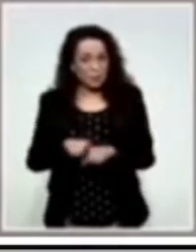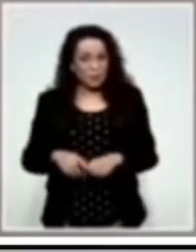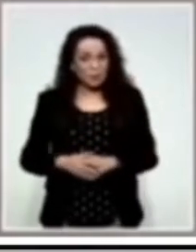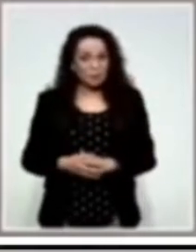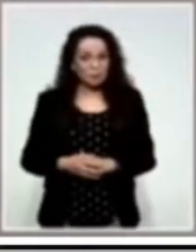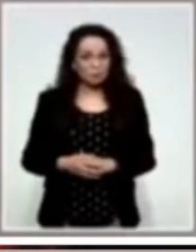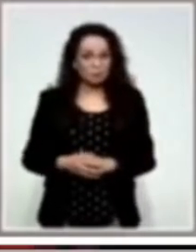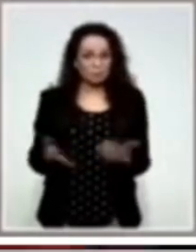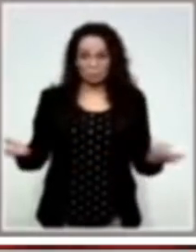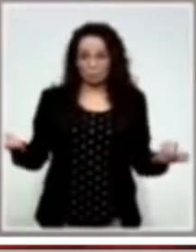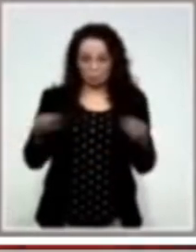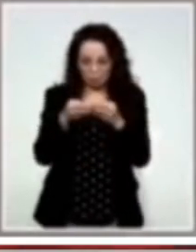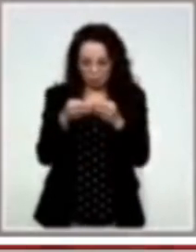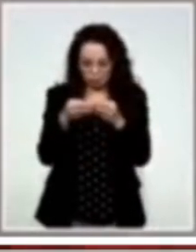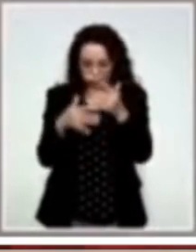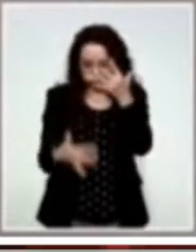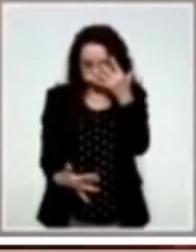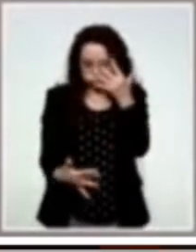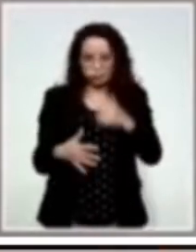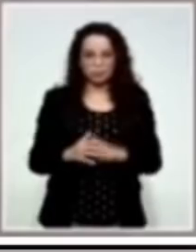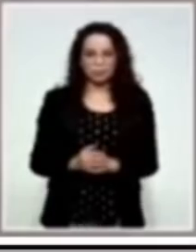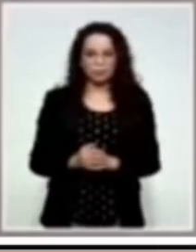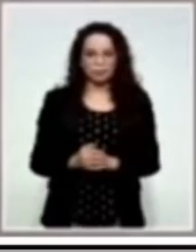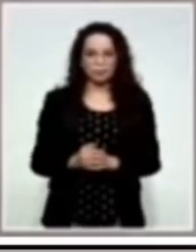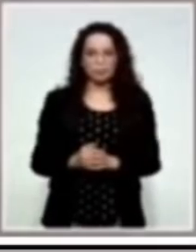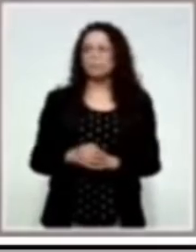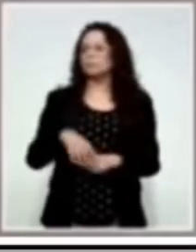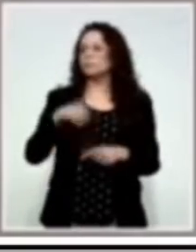En fin, la famosa ley Bonilla.